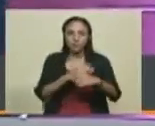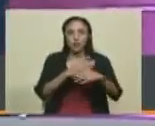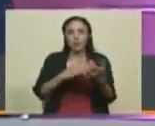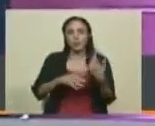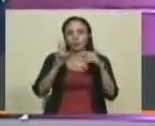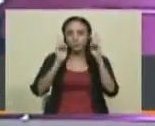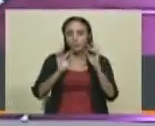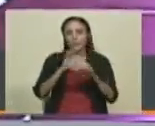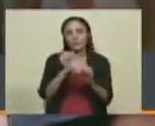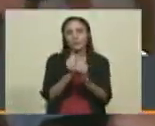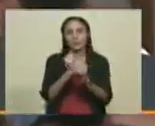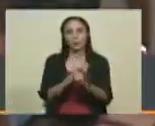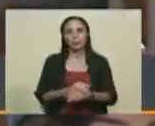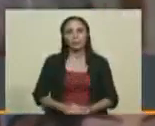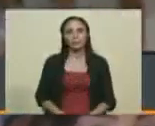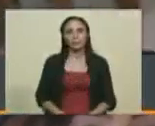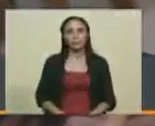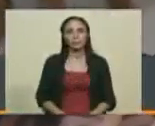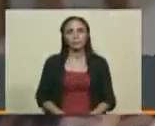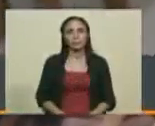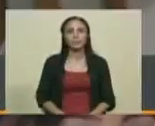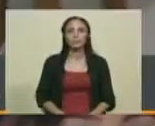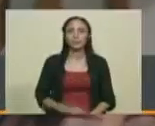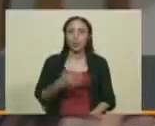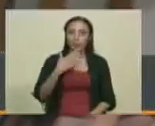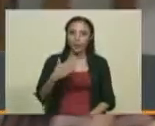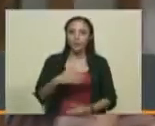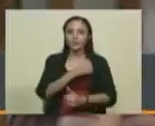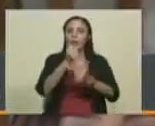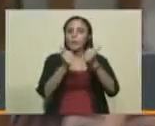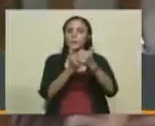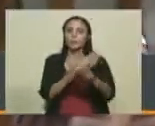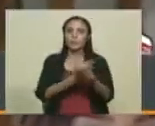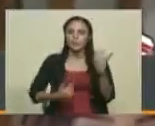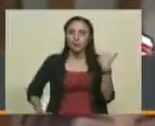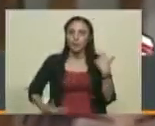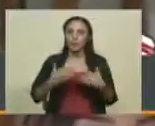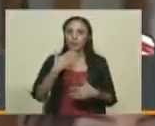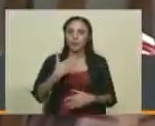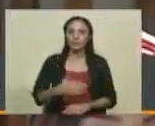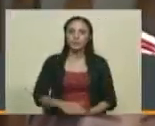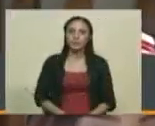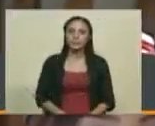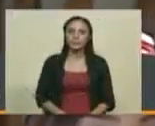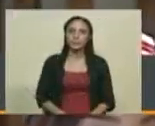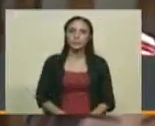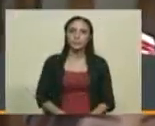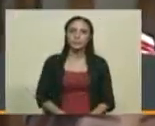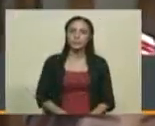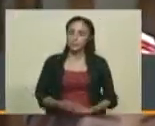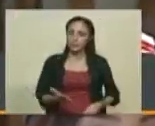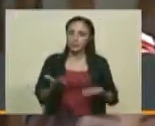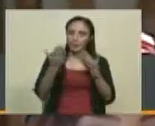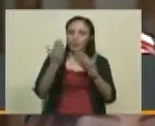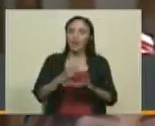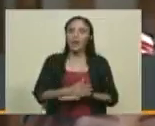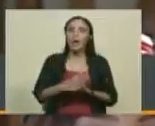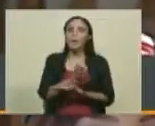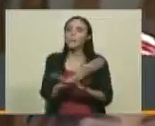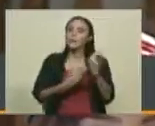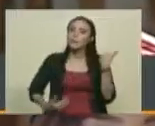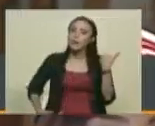adelante. Muchas gracias, camarada vicepresidente. Camarada presidente obrero Nicolás